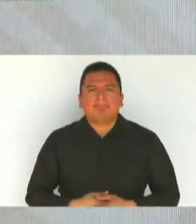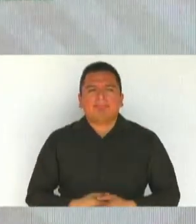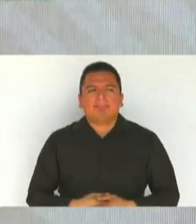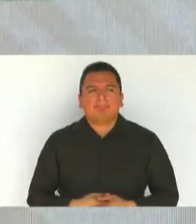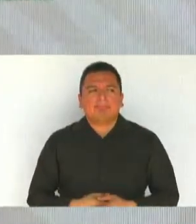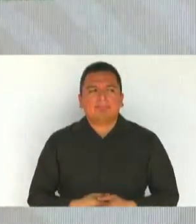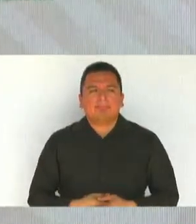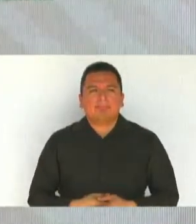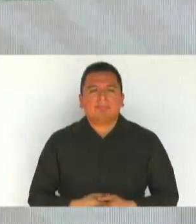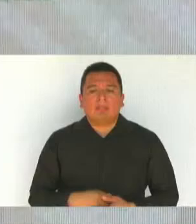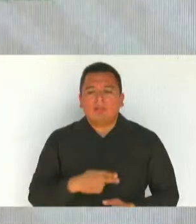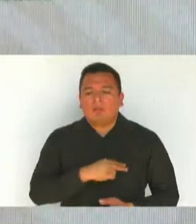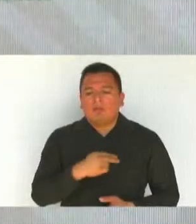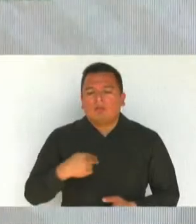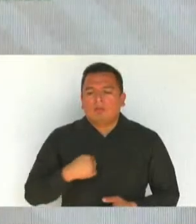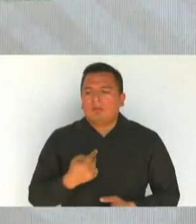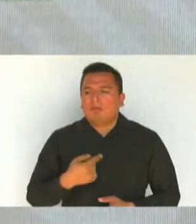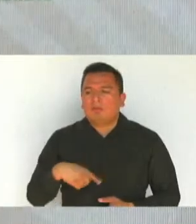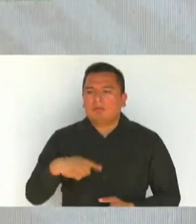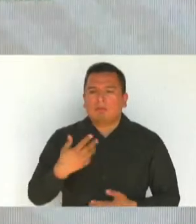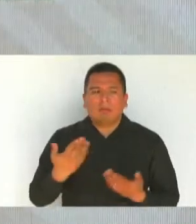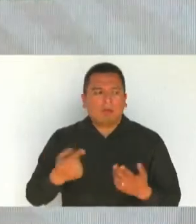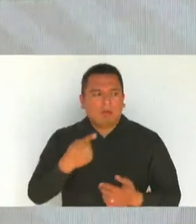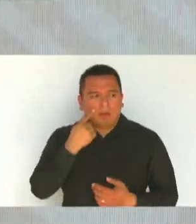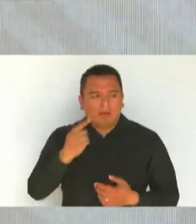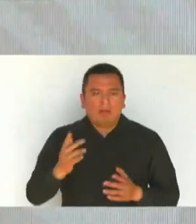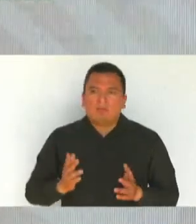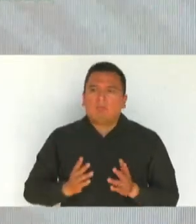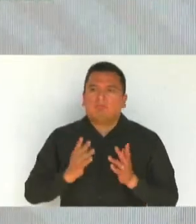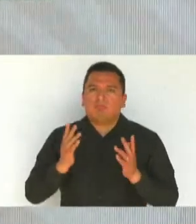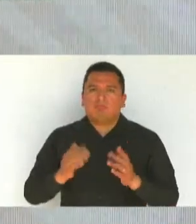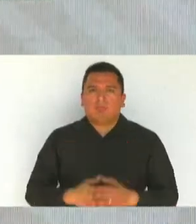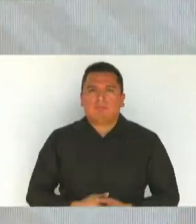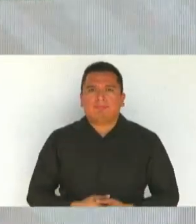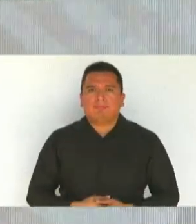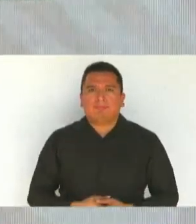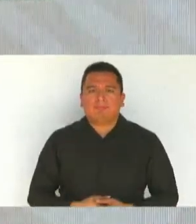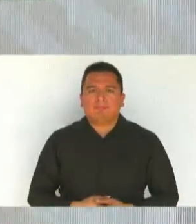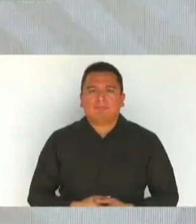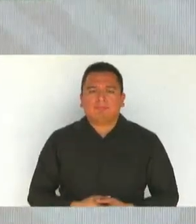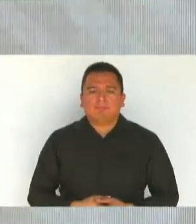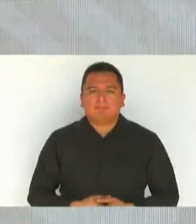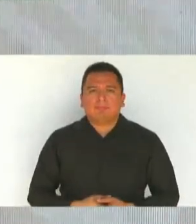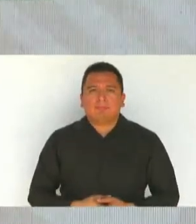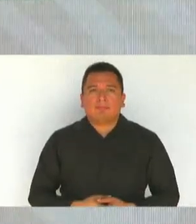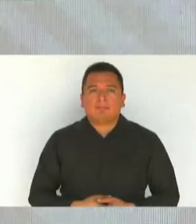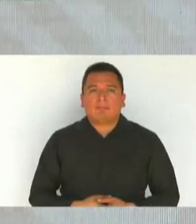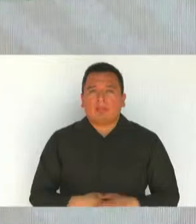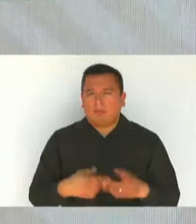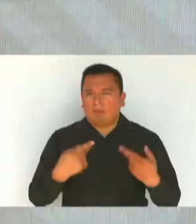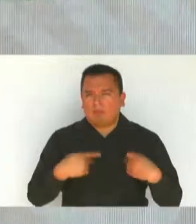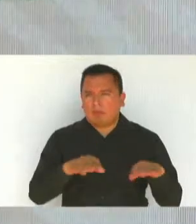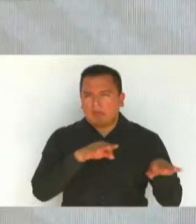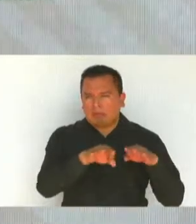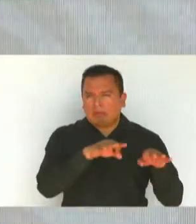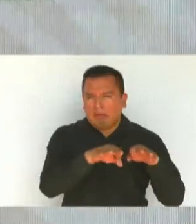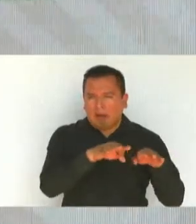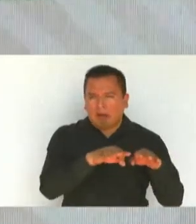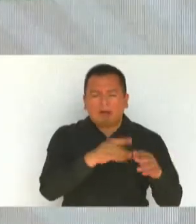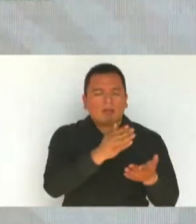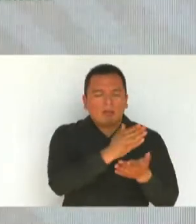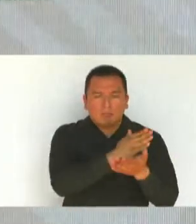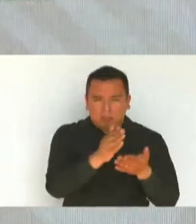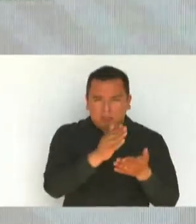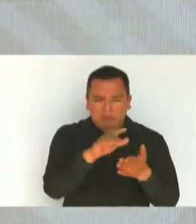ha sorprendido y conmovido a todos. 50% de nuestra fuerza laboral sufre de alguna